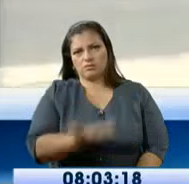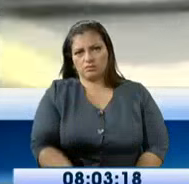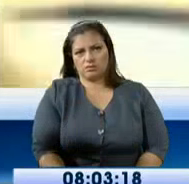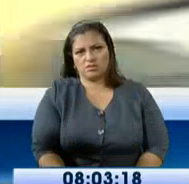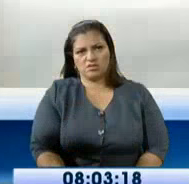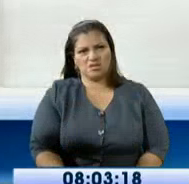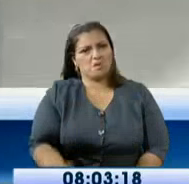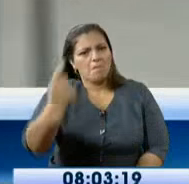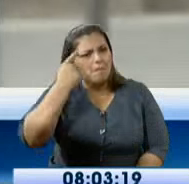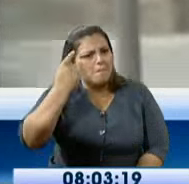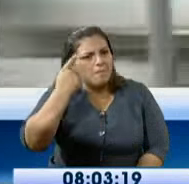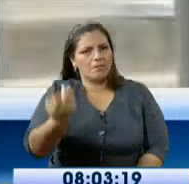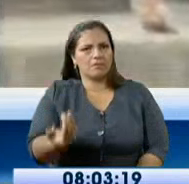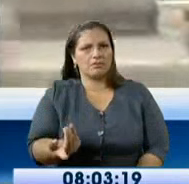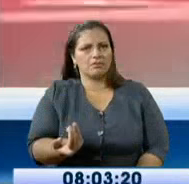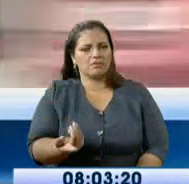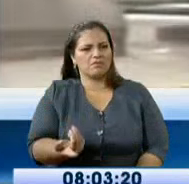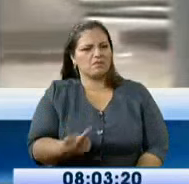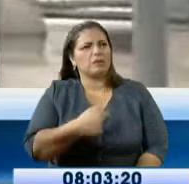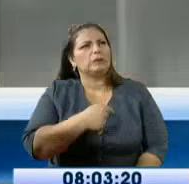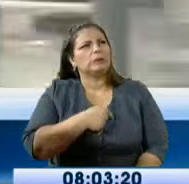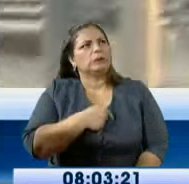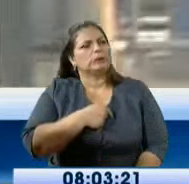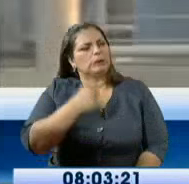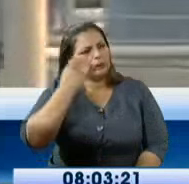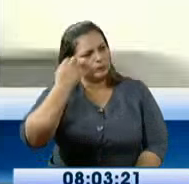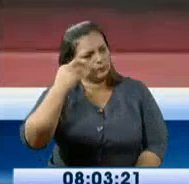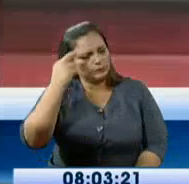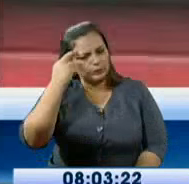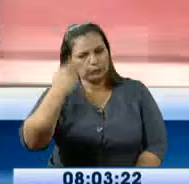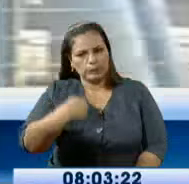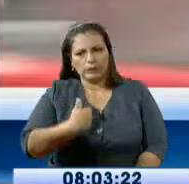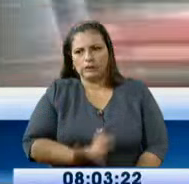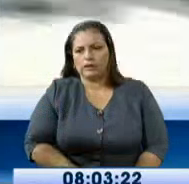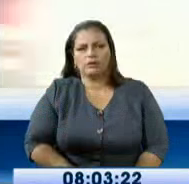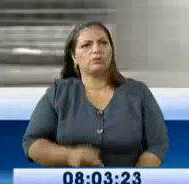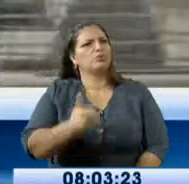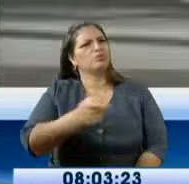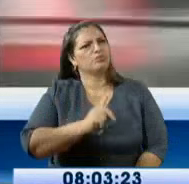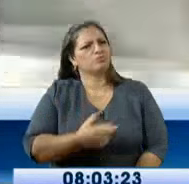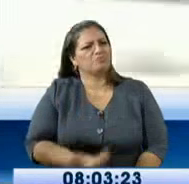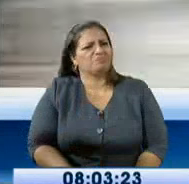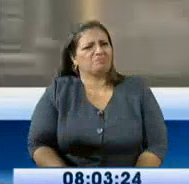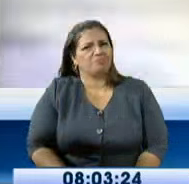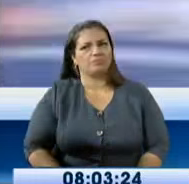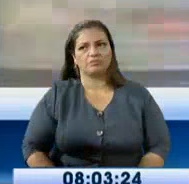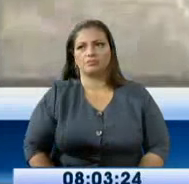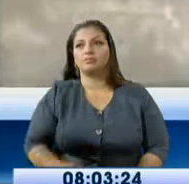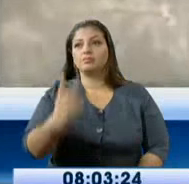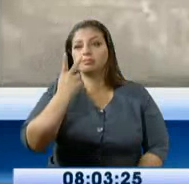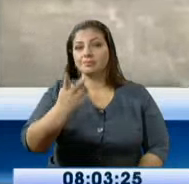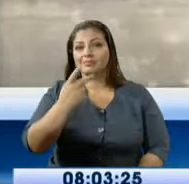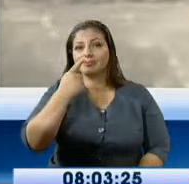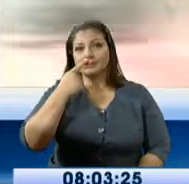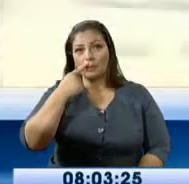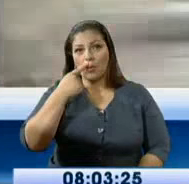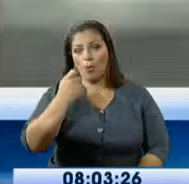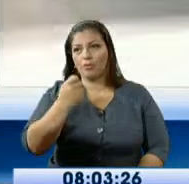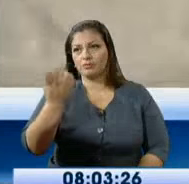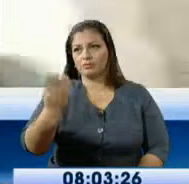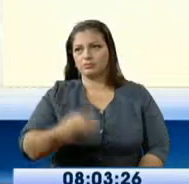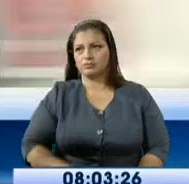sentido, no tienen conciencia de ellos mismos para poder coger y pasar como debe de ser. Mira, ahí estamos viendo uno. No solamente